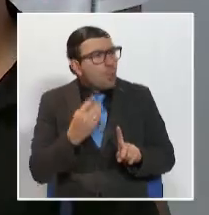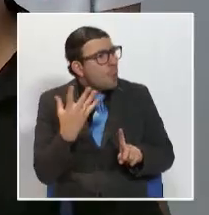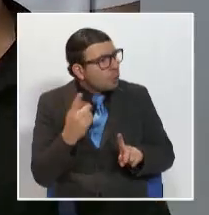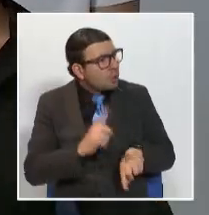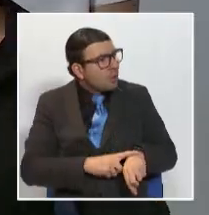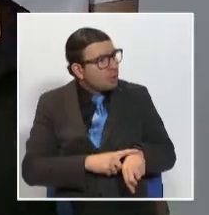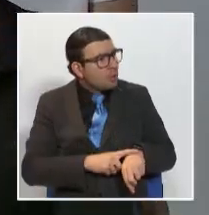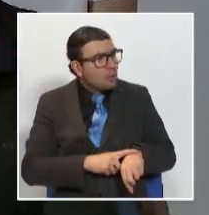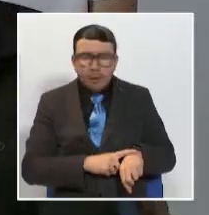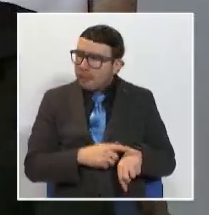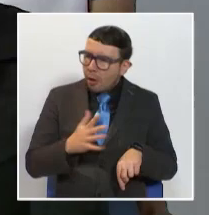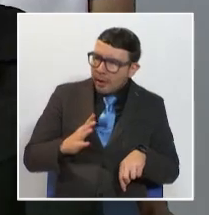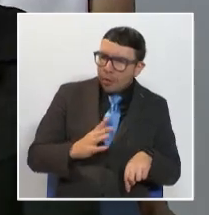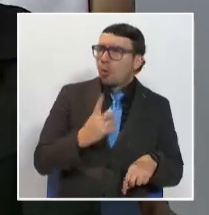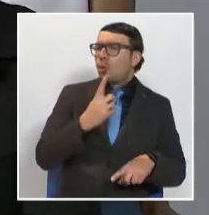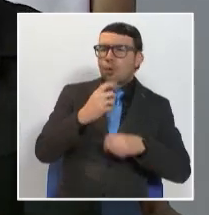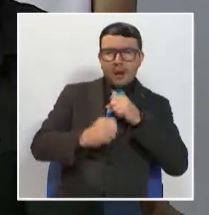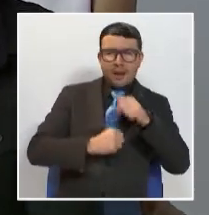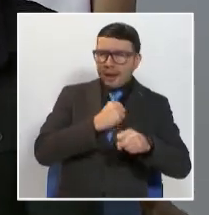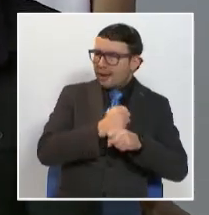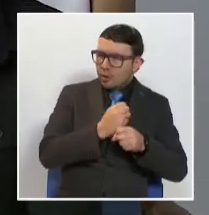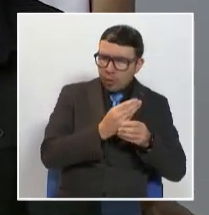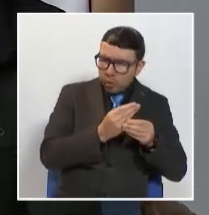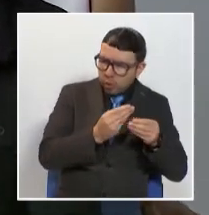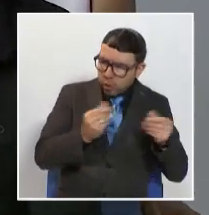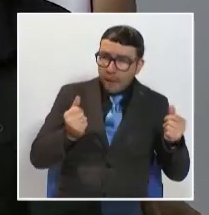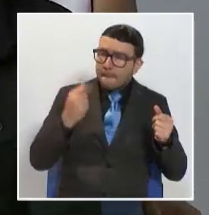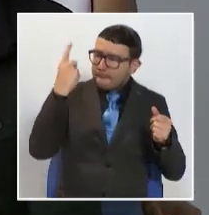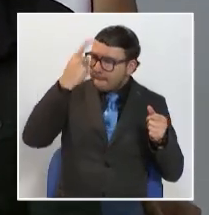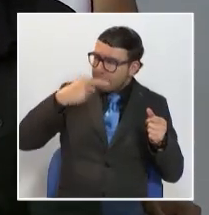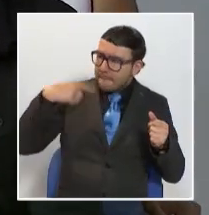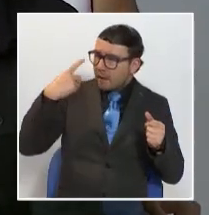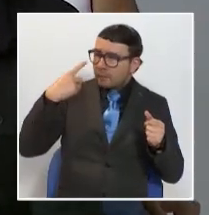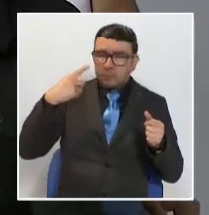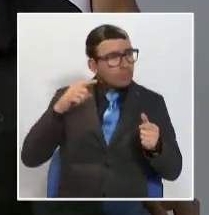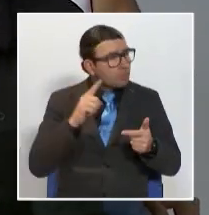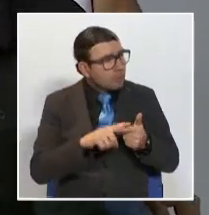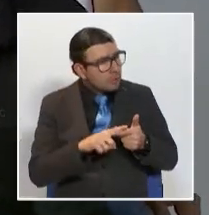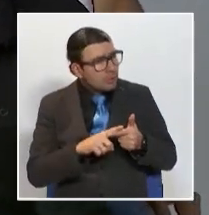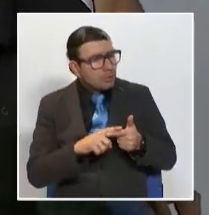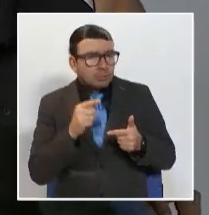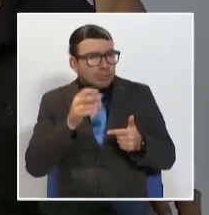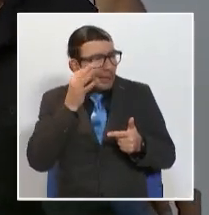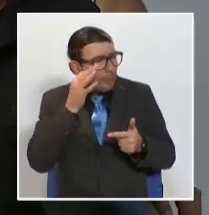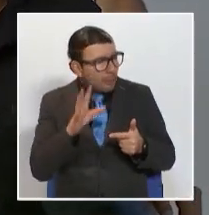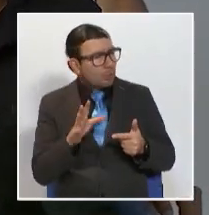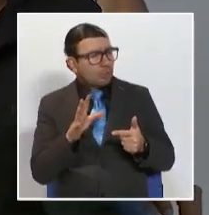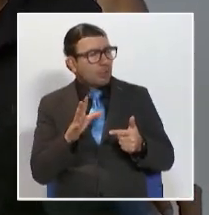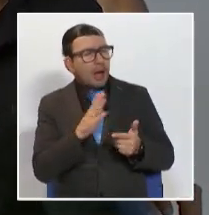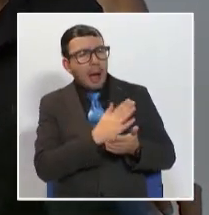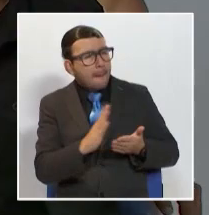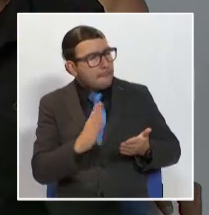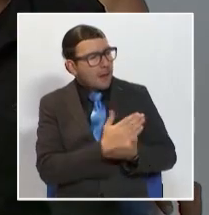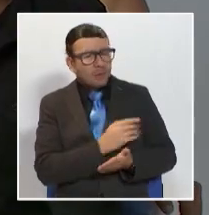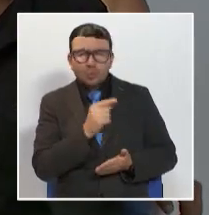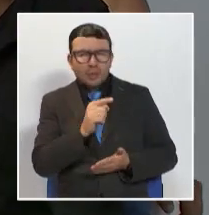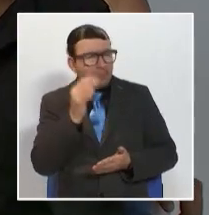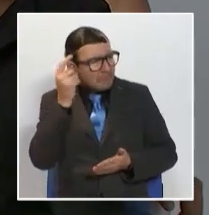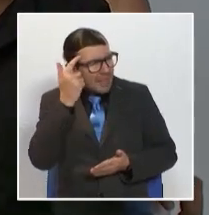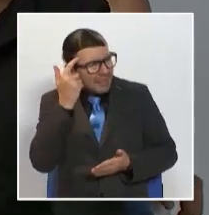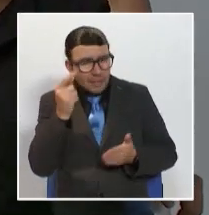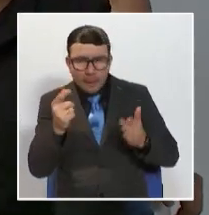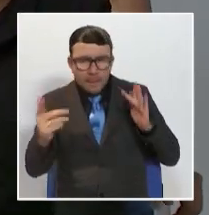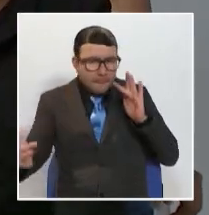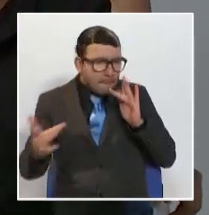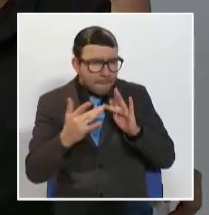Aproximadamente un año. Aproximadamente un año. Si ustedes, aparte de eso, reconocen algún factor desencadenante, una relación con algún